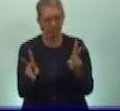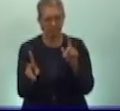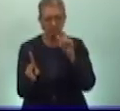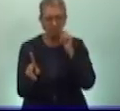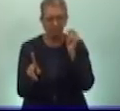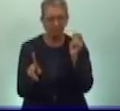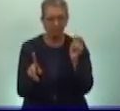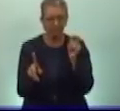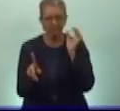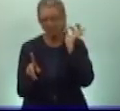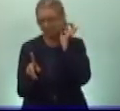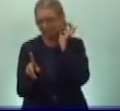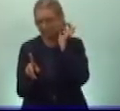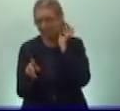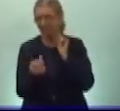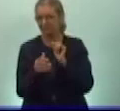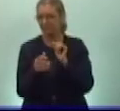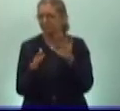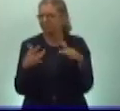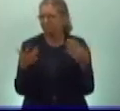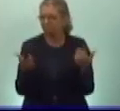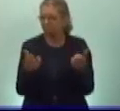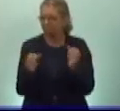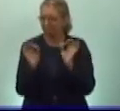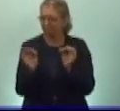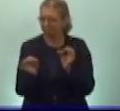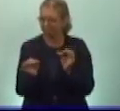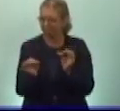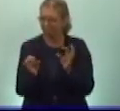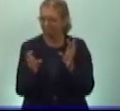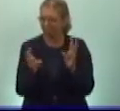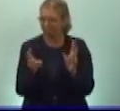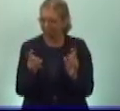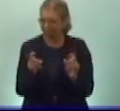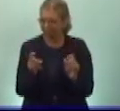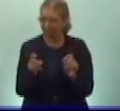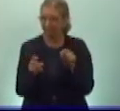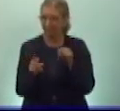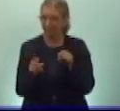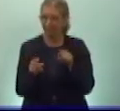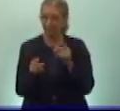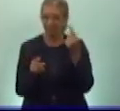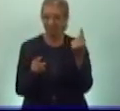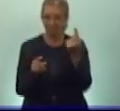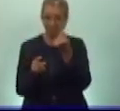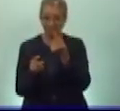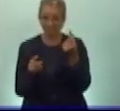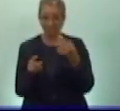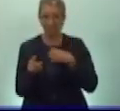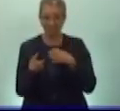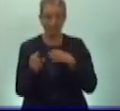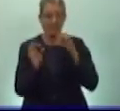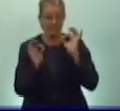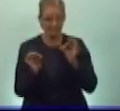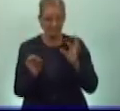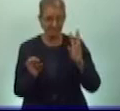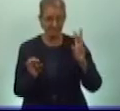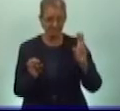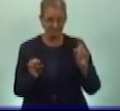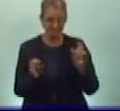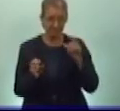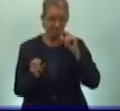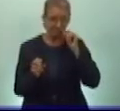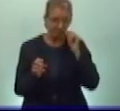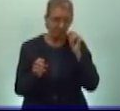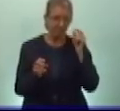Vamos a hacerlo en este caso entre un niño y una niña. Observen que cada uno de ellos tiene la misma cantidad de plátanos. En el caso del